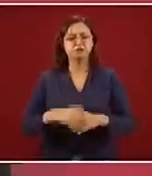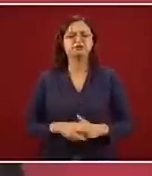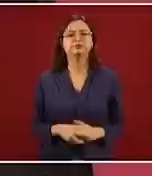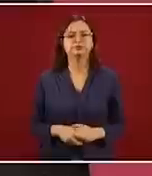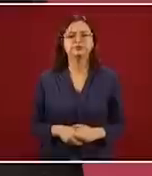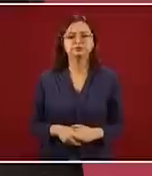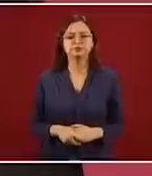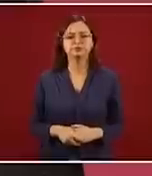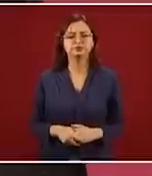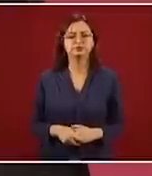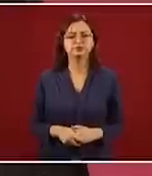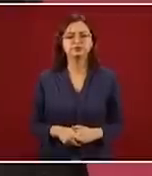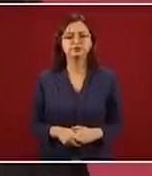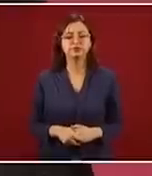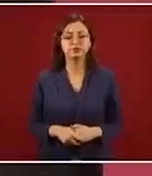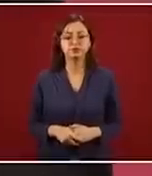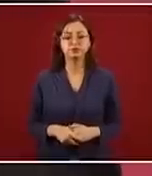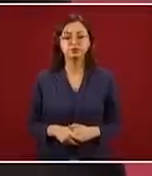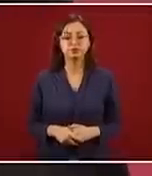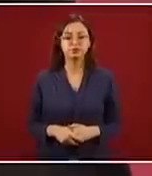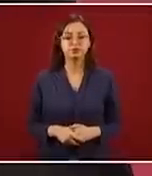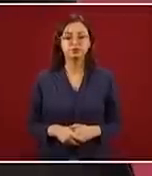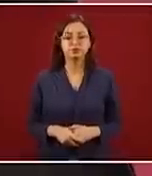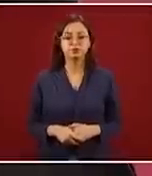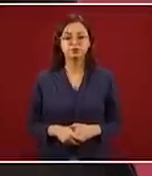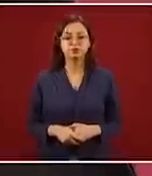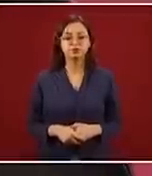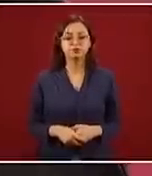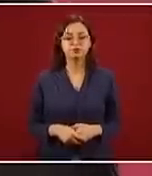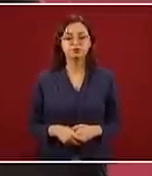estamos dispuestos a atender este